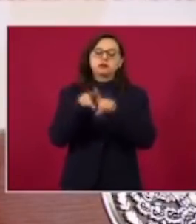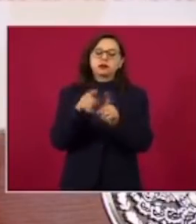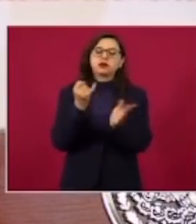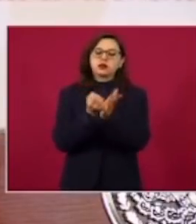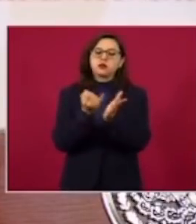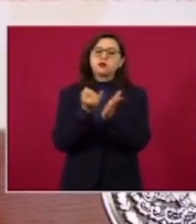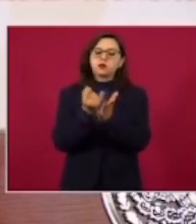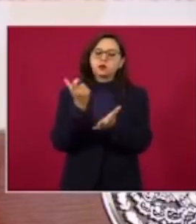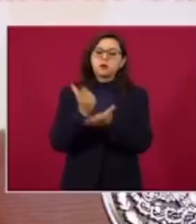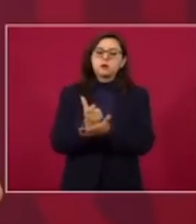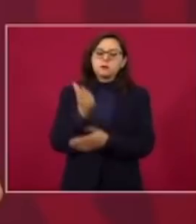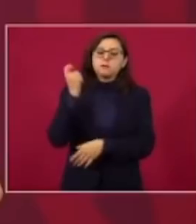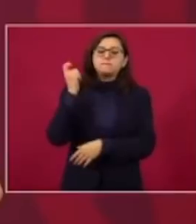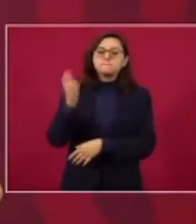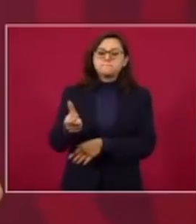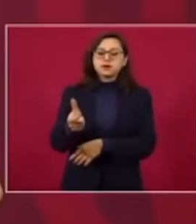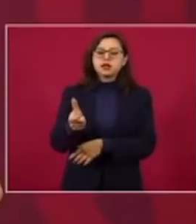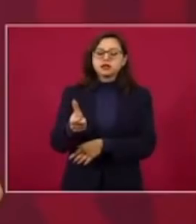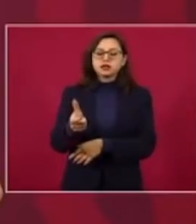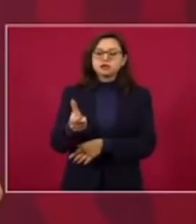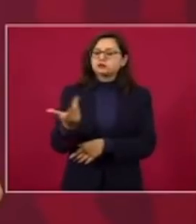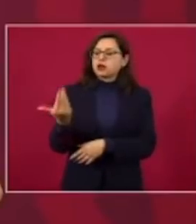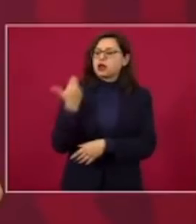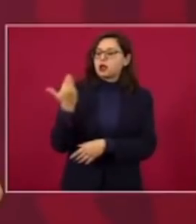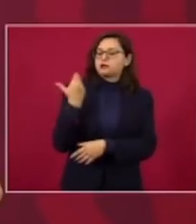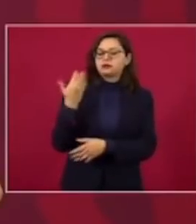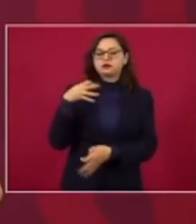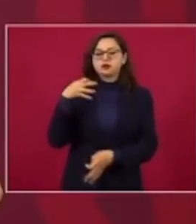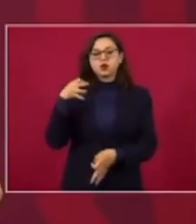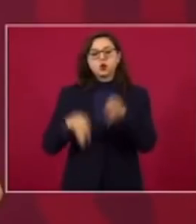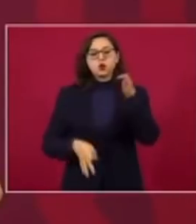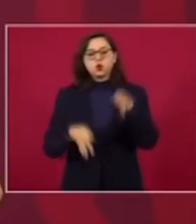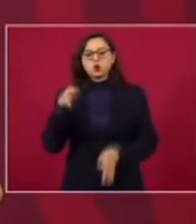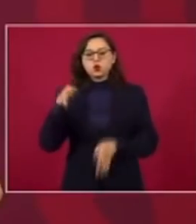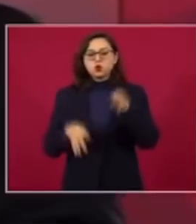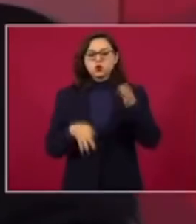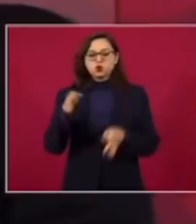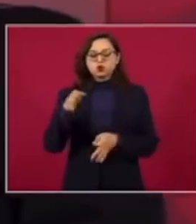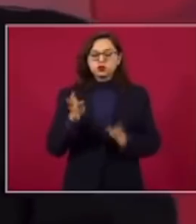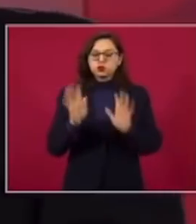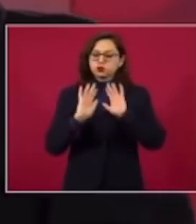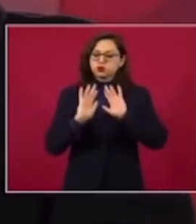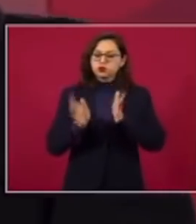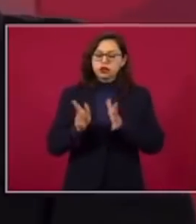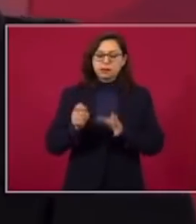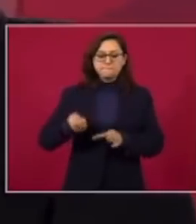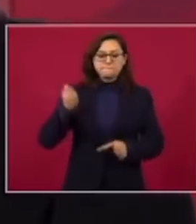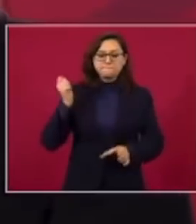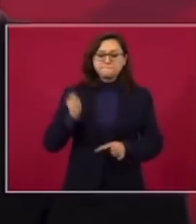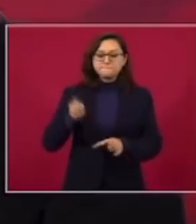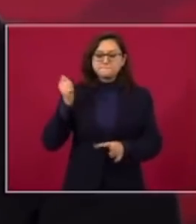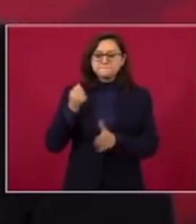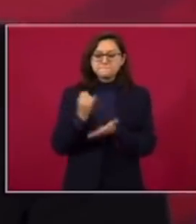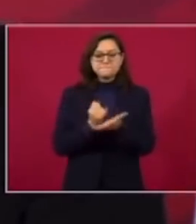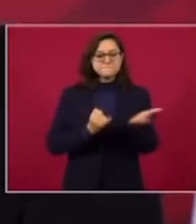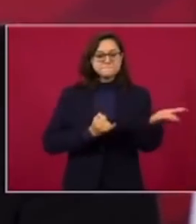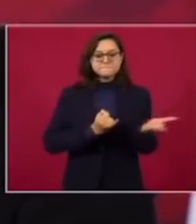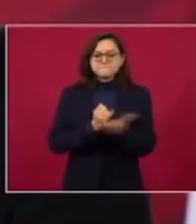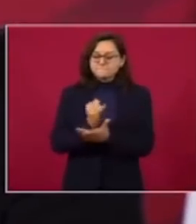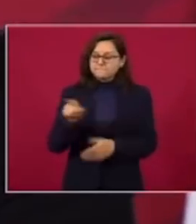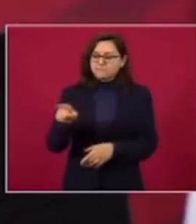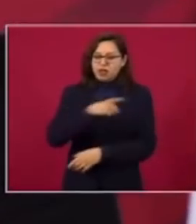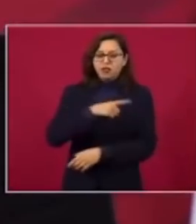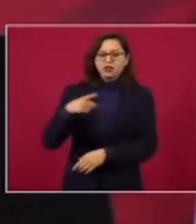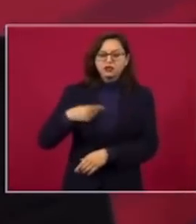x el juicio que acaba de y resolver la suprema corte de